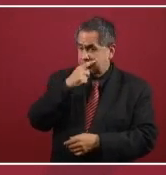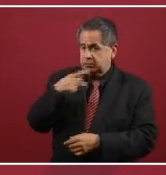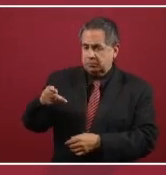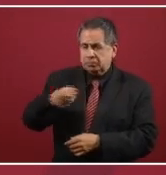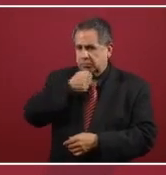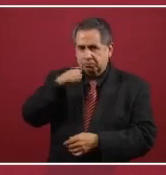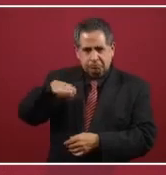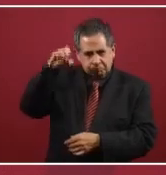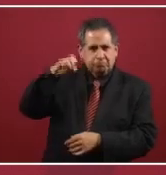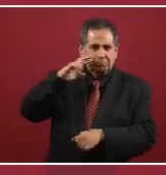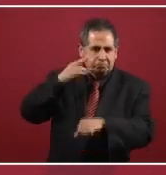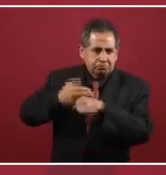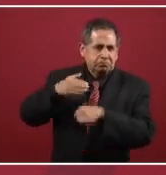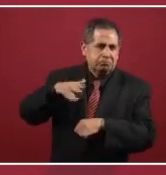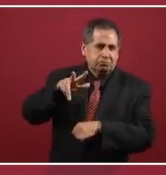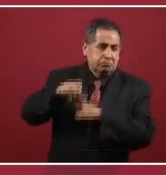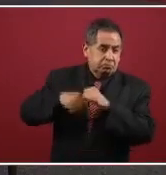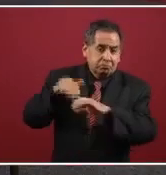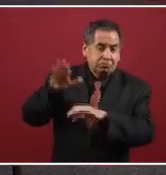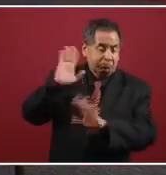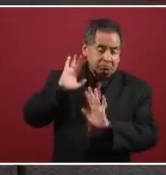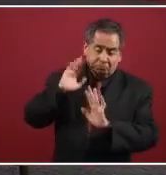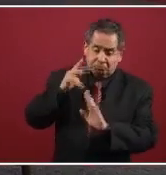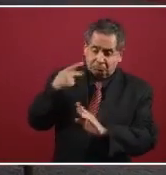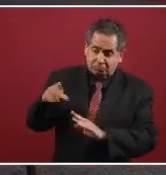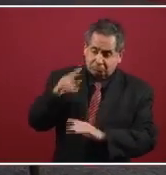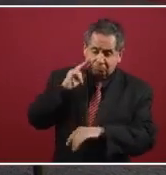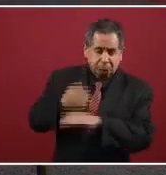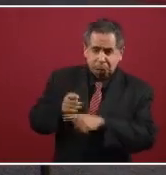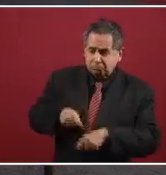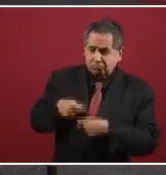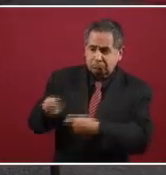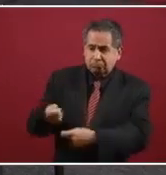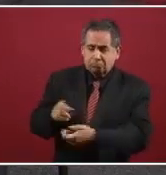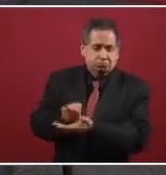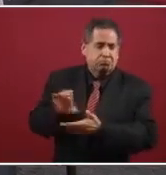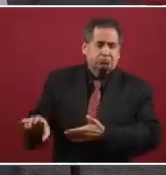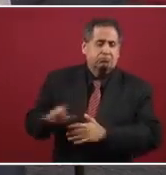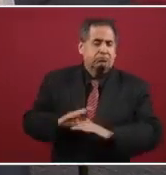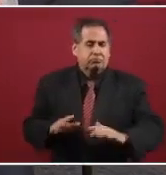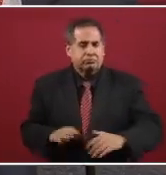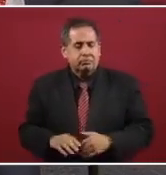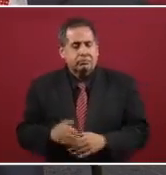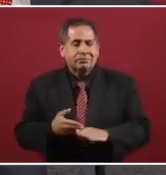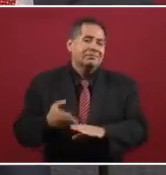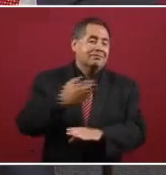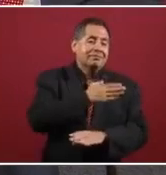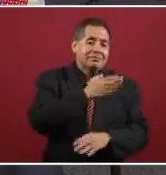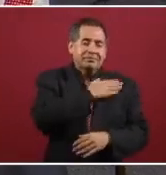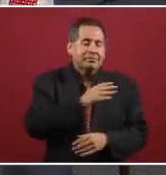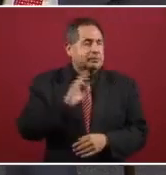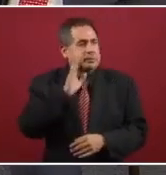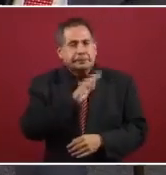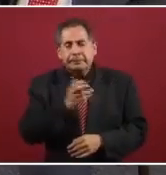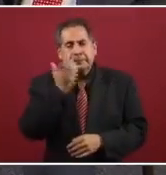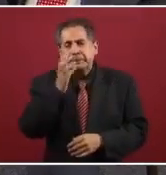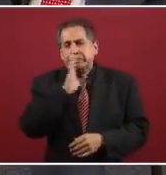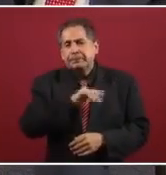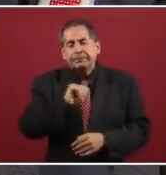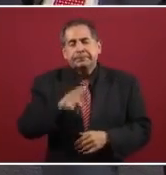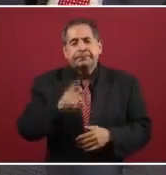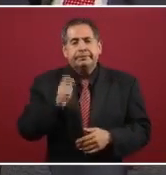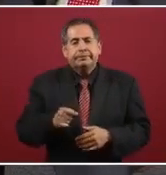mayores de edad, son responsables. Hay la mala costumbre de